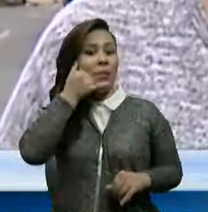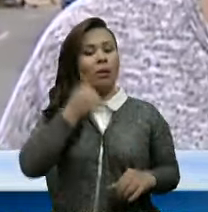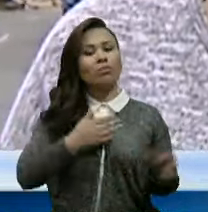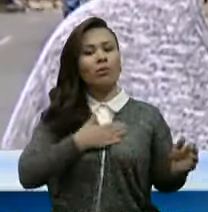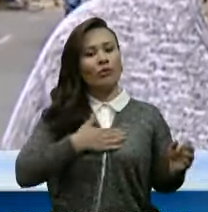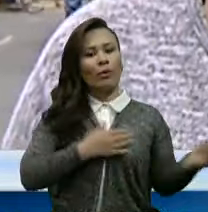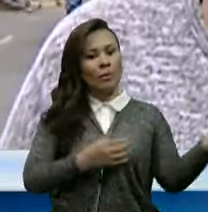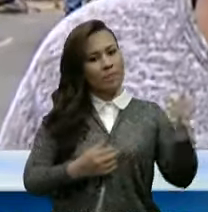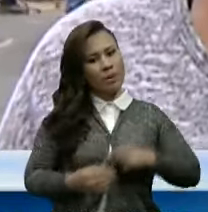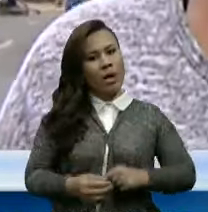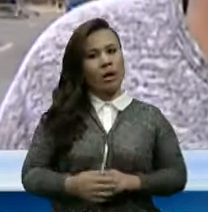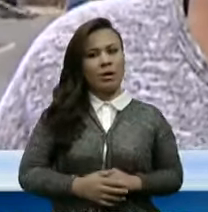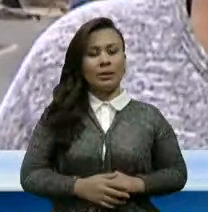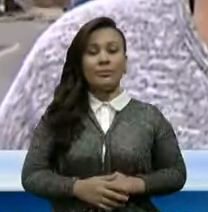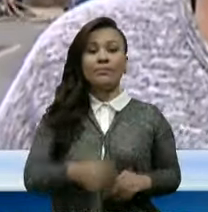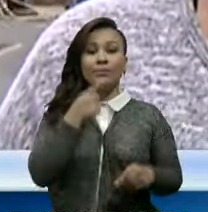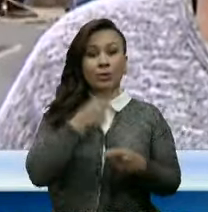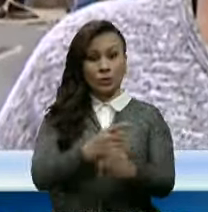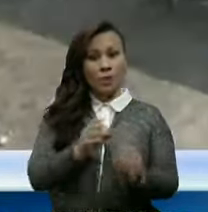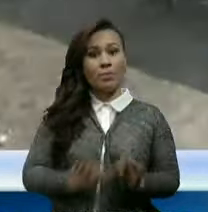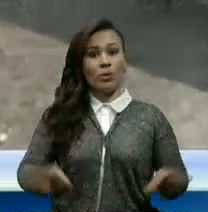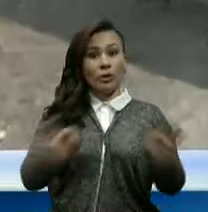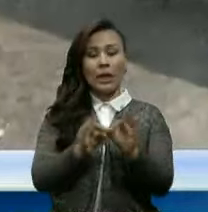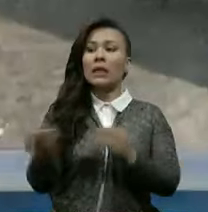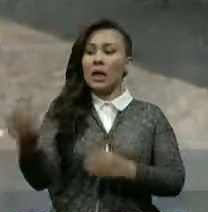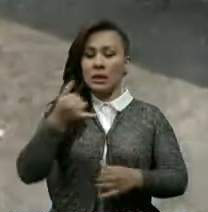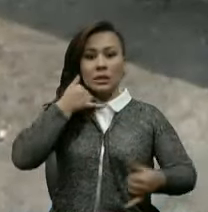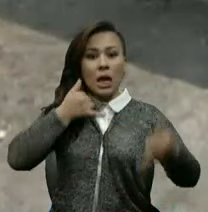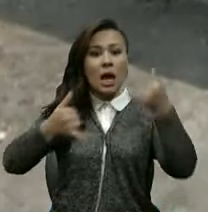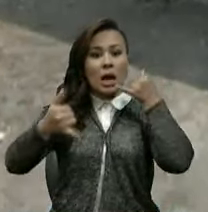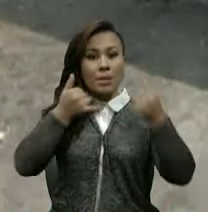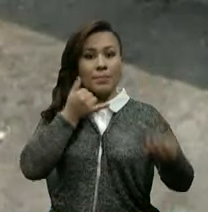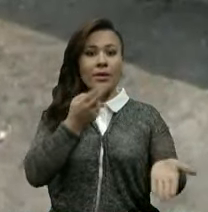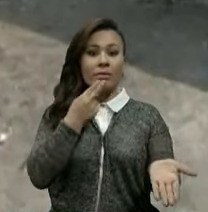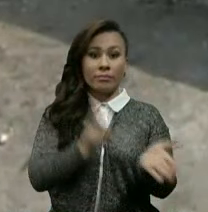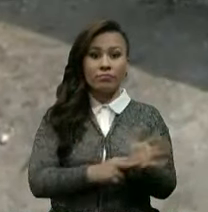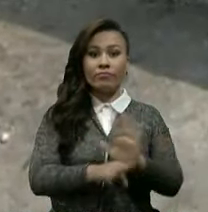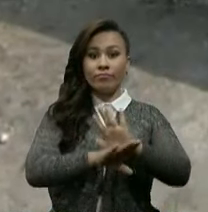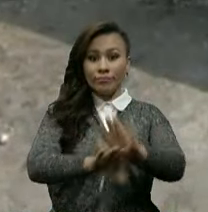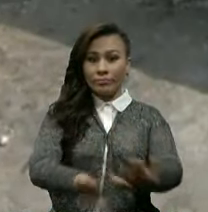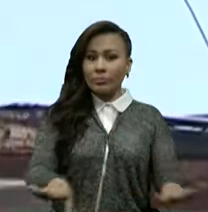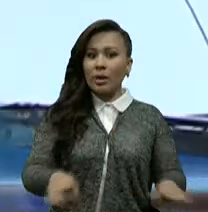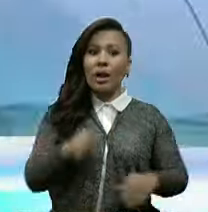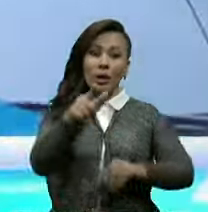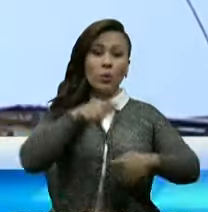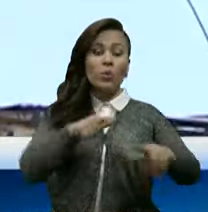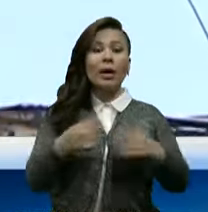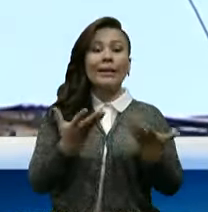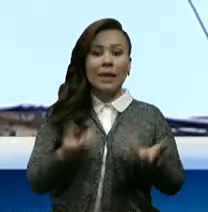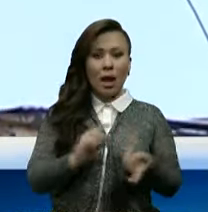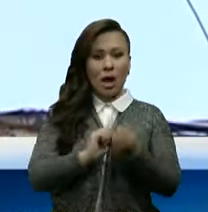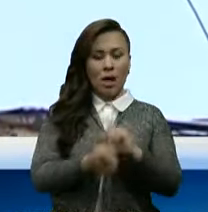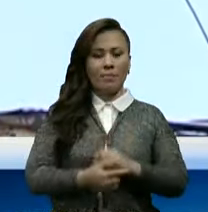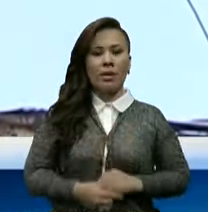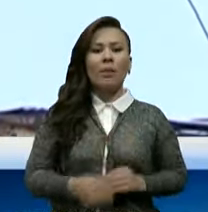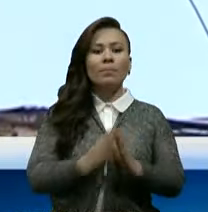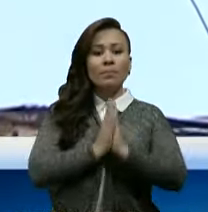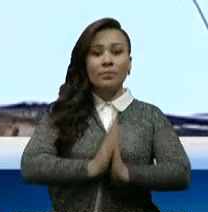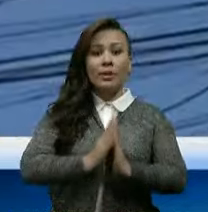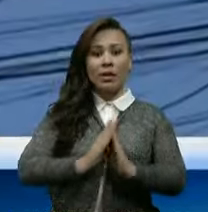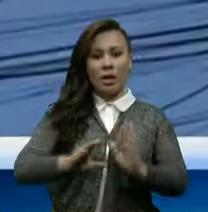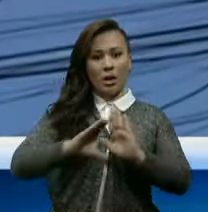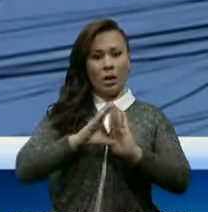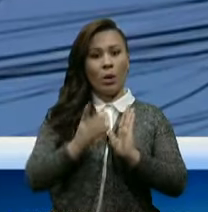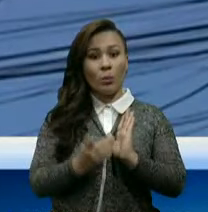el poste inclinado. Es muy importante eso, de que nos comunique. En varios sectores ya tendrían identificados los postes a cambiar y piden a la comunidad algo